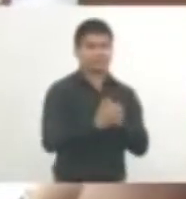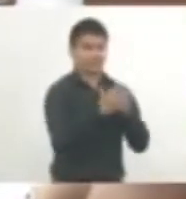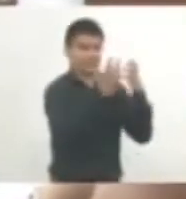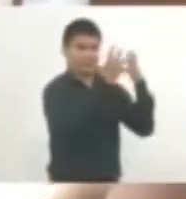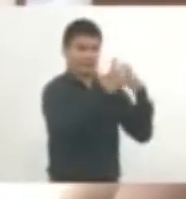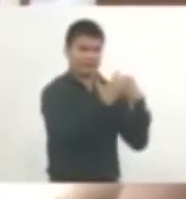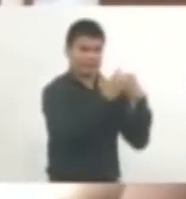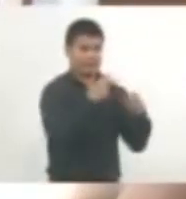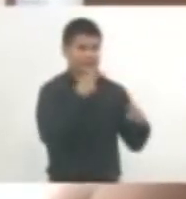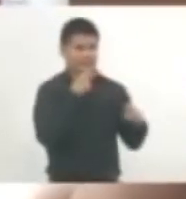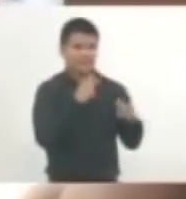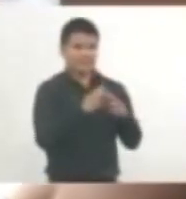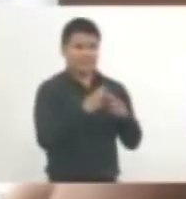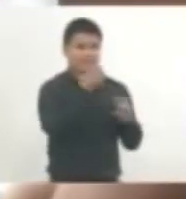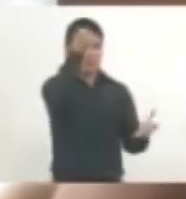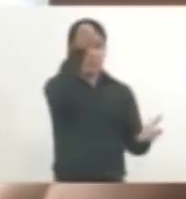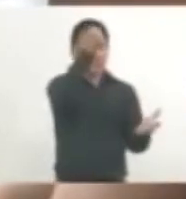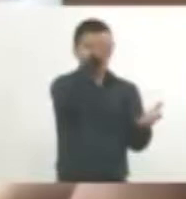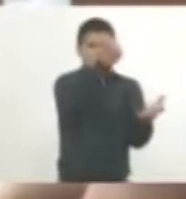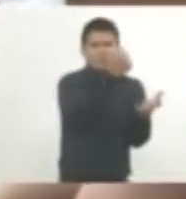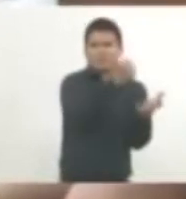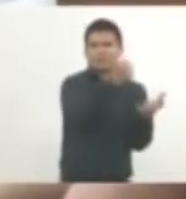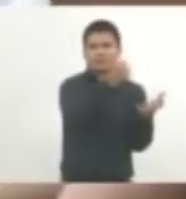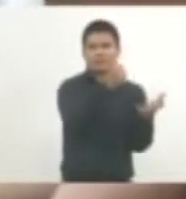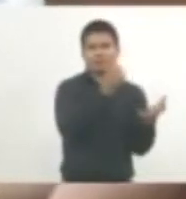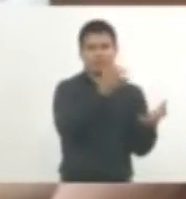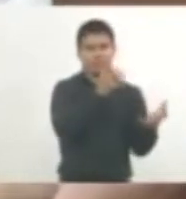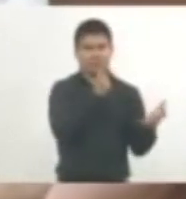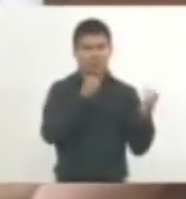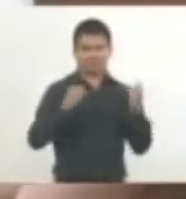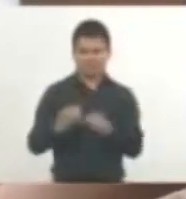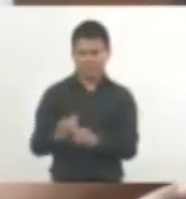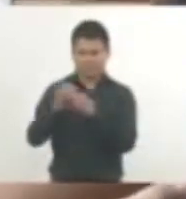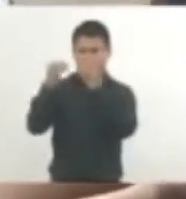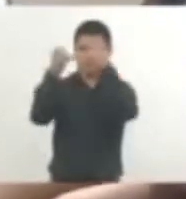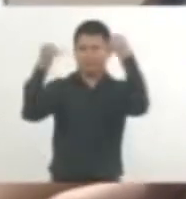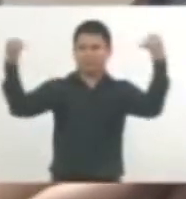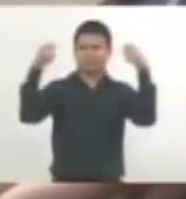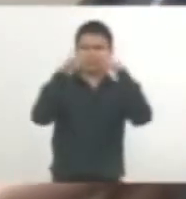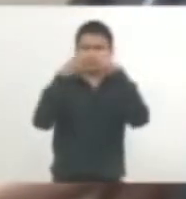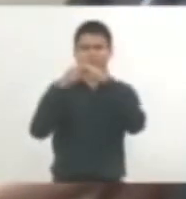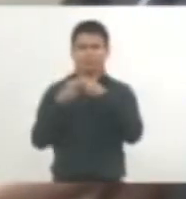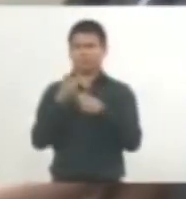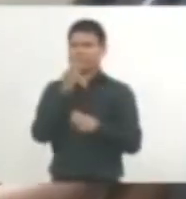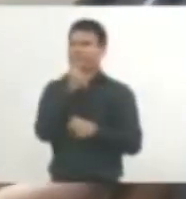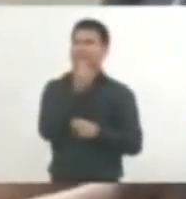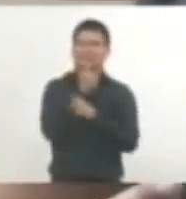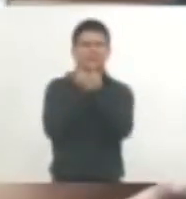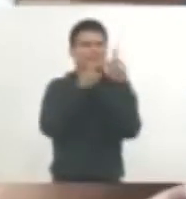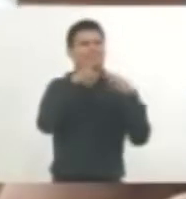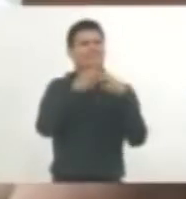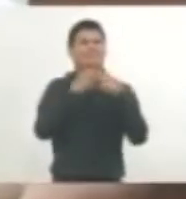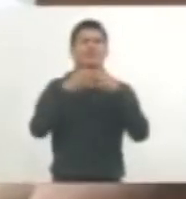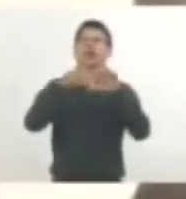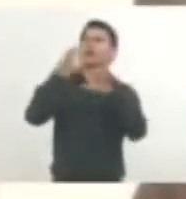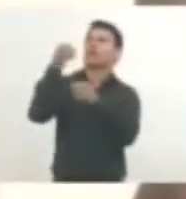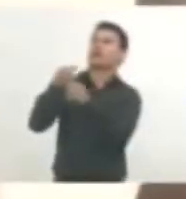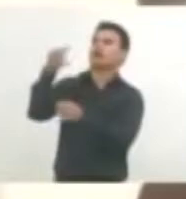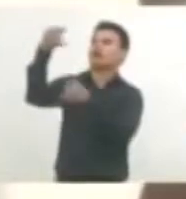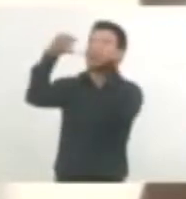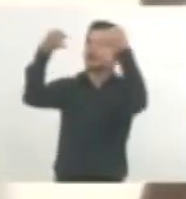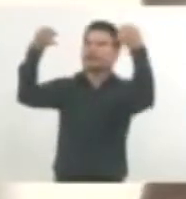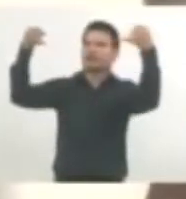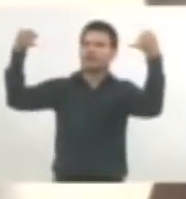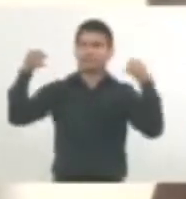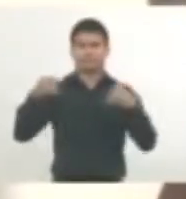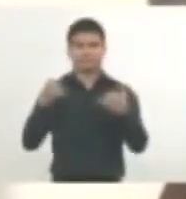está insolvente, la compañía tiene una red de distribución obsoletas, pero vamos a redoblar esfuerzos para mantener la calidad del servicio. Además,